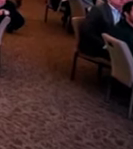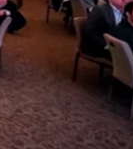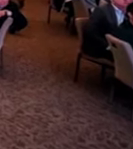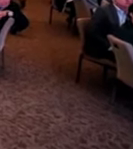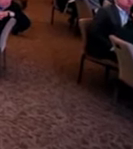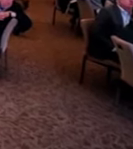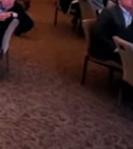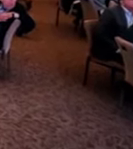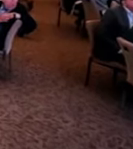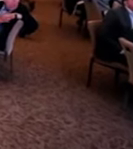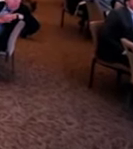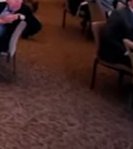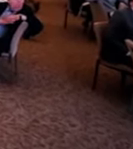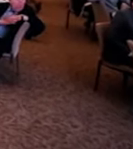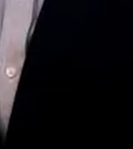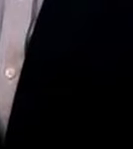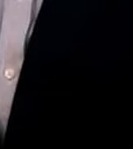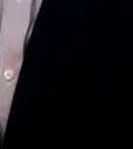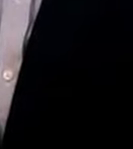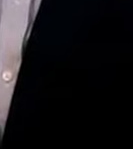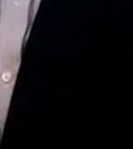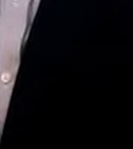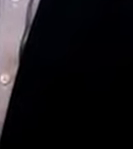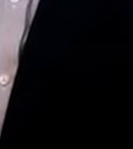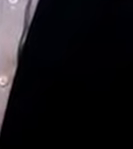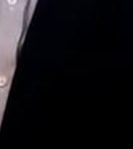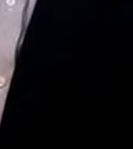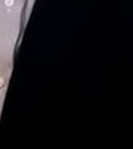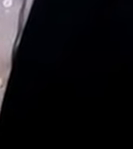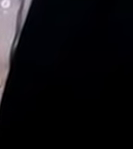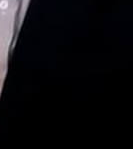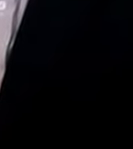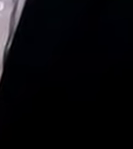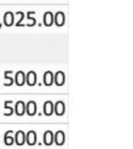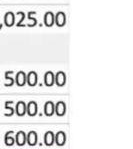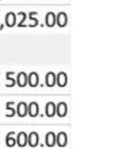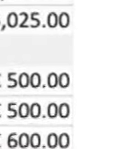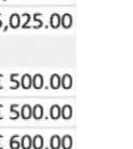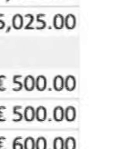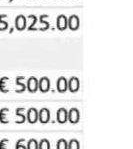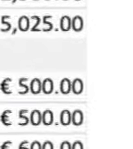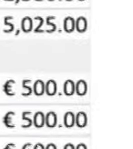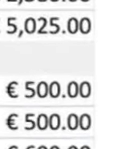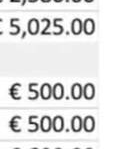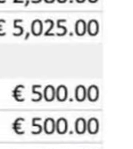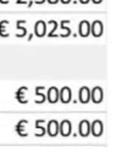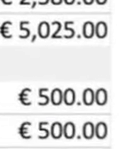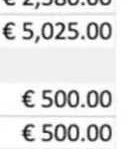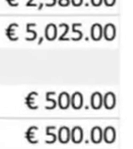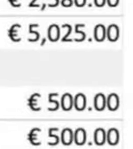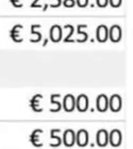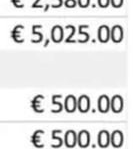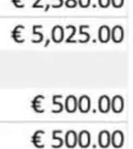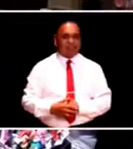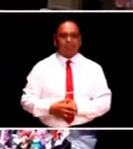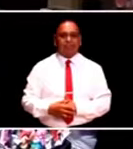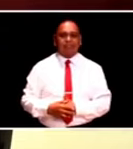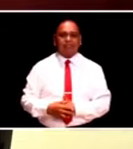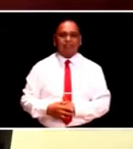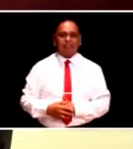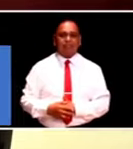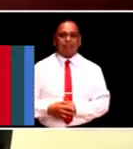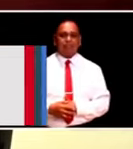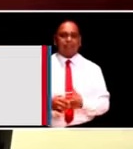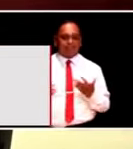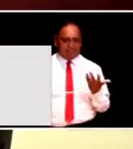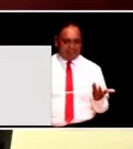resbalón en su arranque de campaña, la candidata de Morena PT Partido Verde, Claudia Sheinbaum, dijo que continuará la política anticorrupción del actual gobierno.